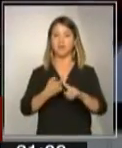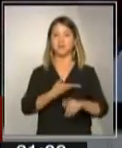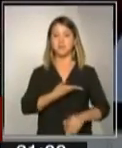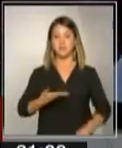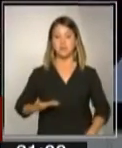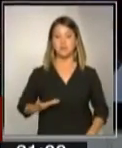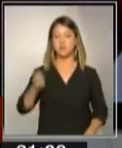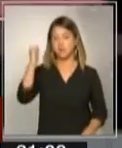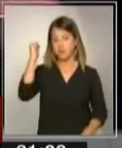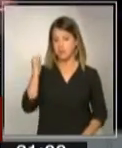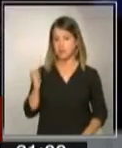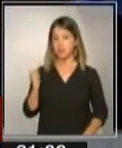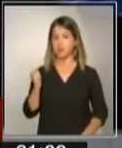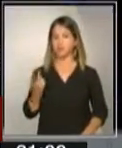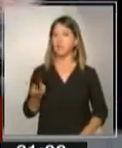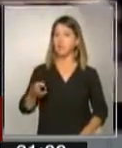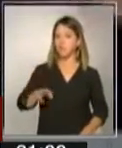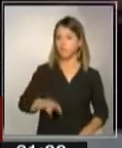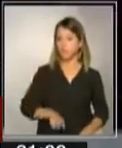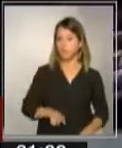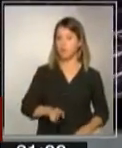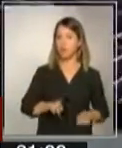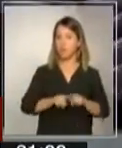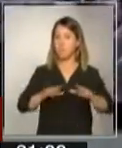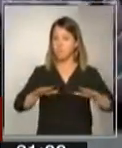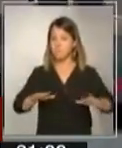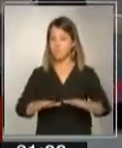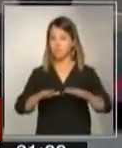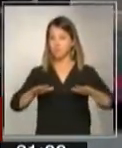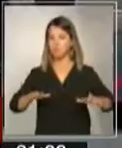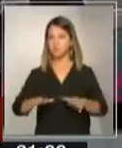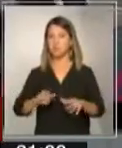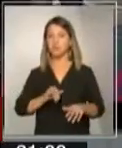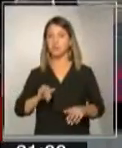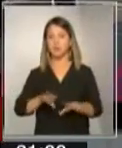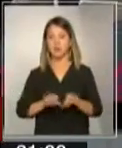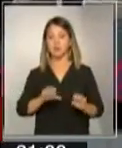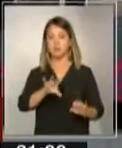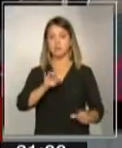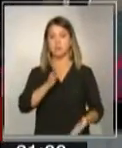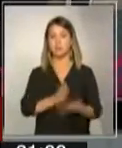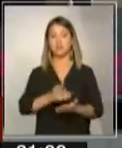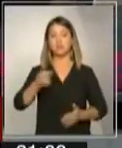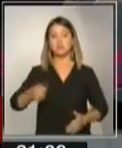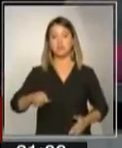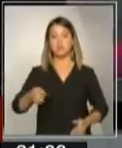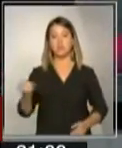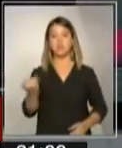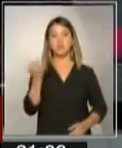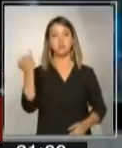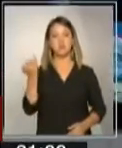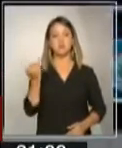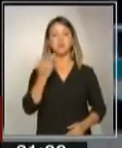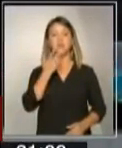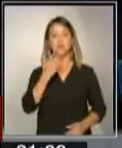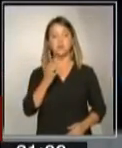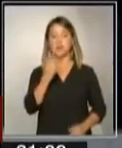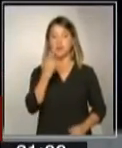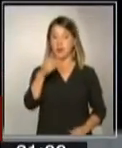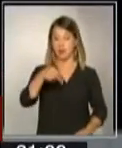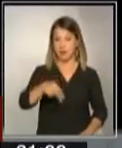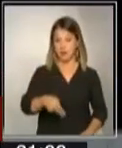que vuelve a estar la presión luego de la decisión del senador independiente, sobre todo cuando Renovación